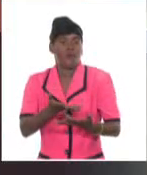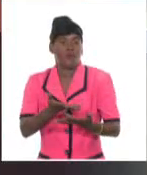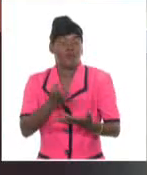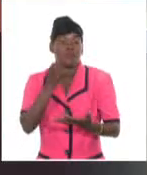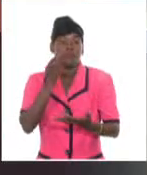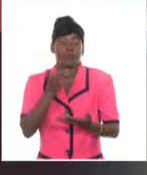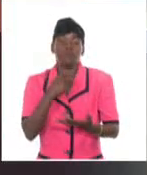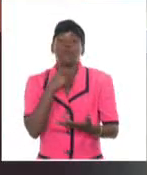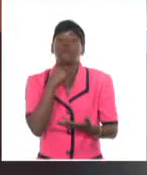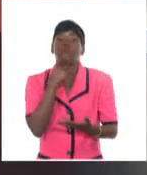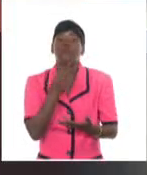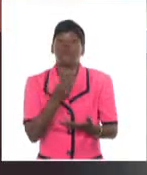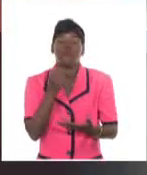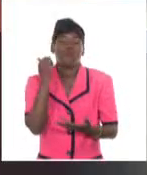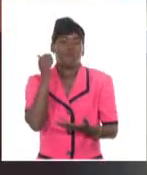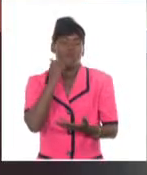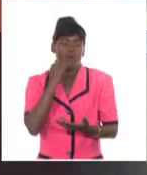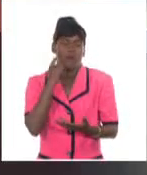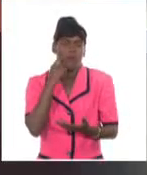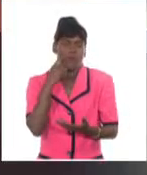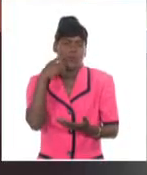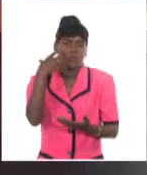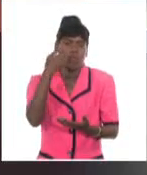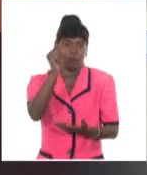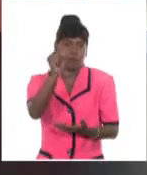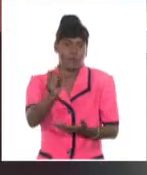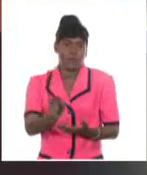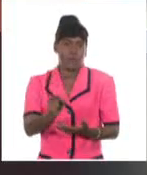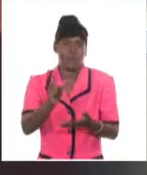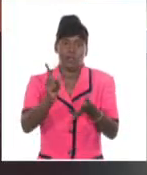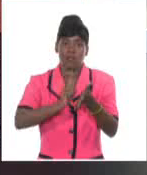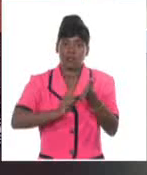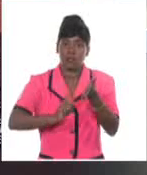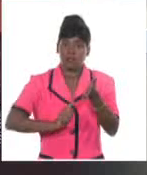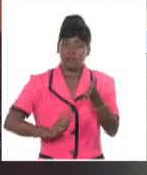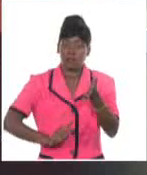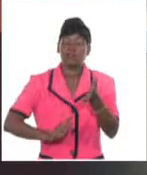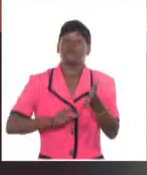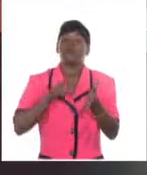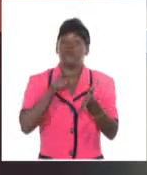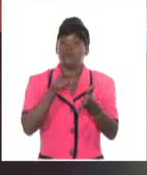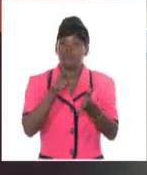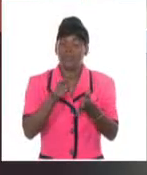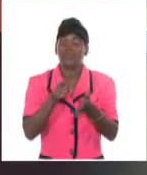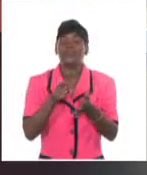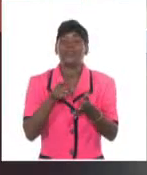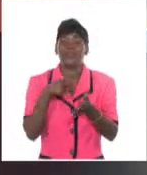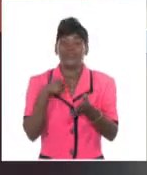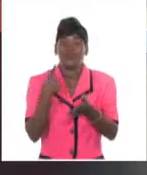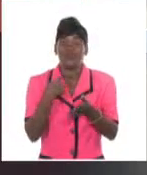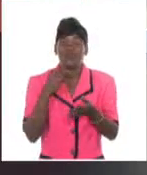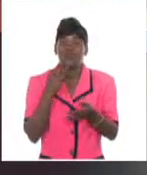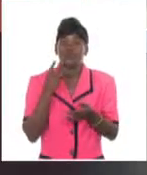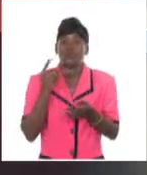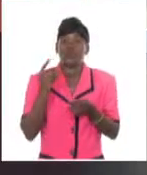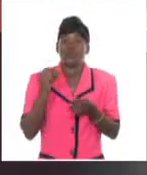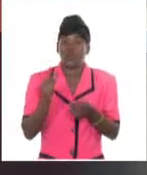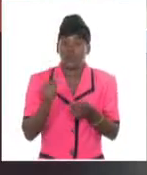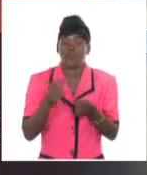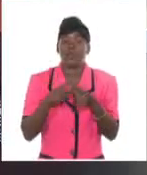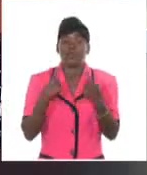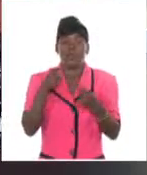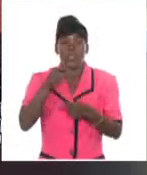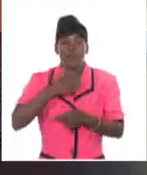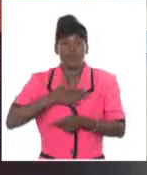las poetisas más grandes que ha dado la literatura iberoamericana y que, para suerte nuestra, es genuinamente